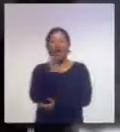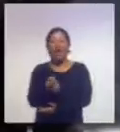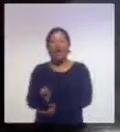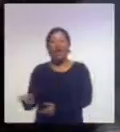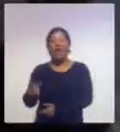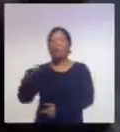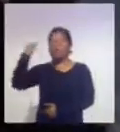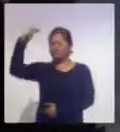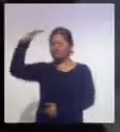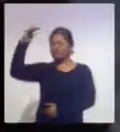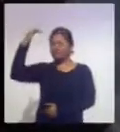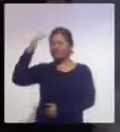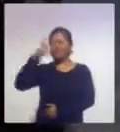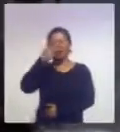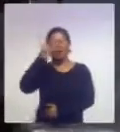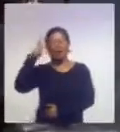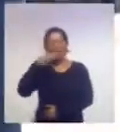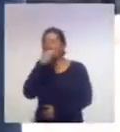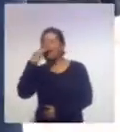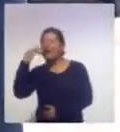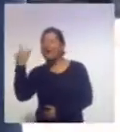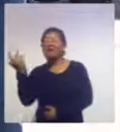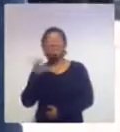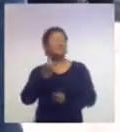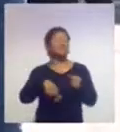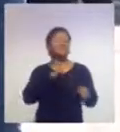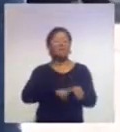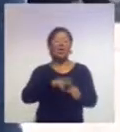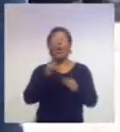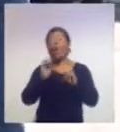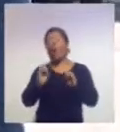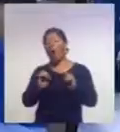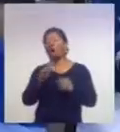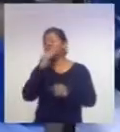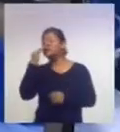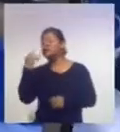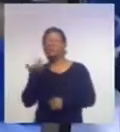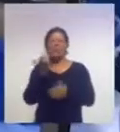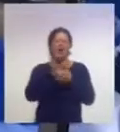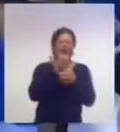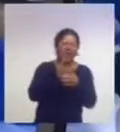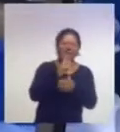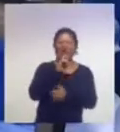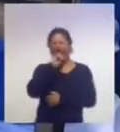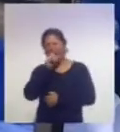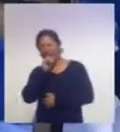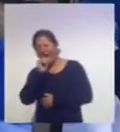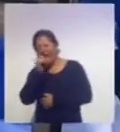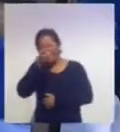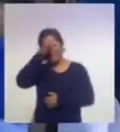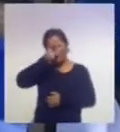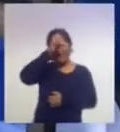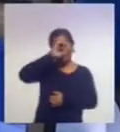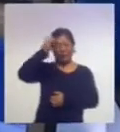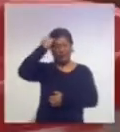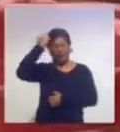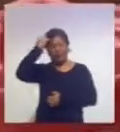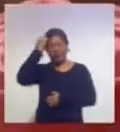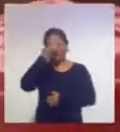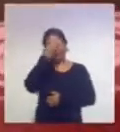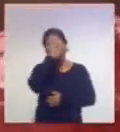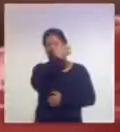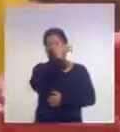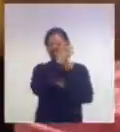pulque natural o la variedad de curados, en donde había sabores como café, guayaba, mango, coco, fresa, piña